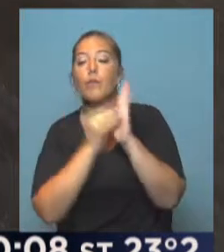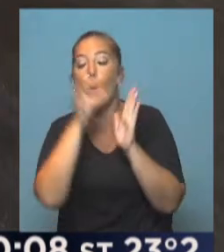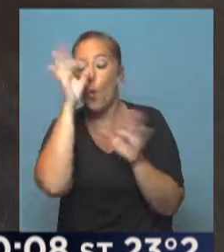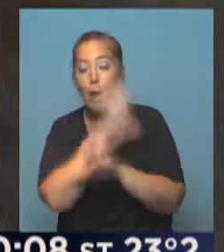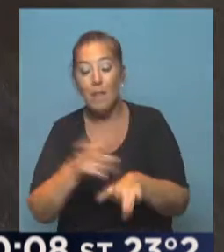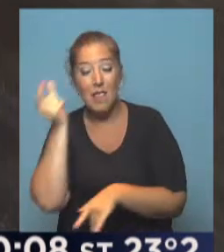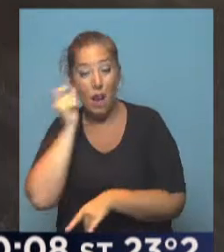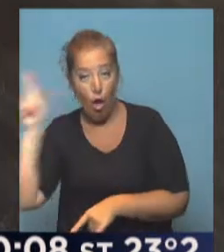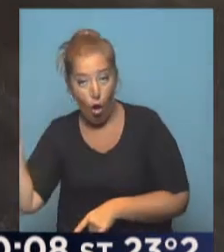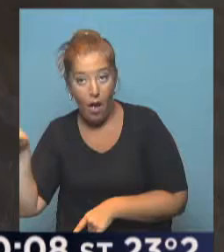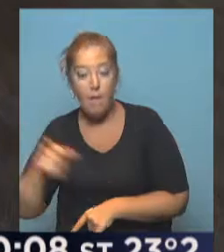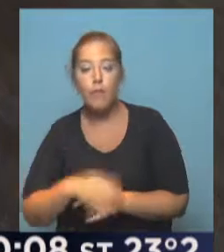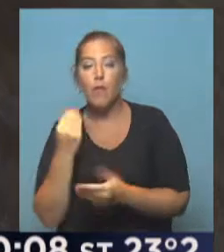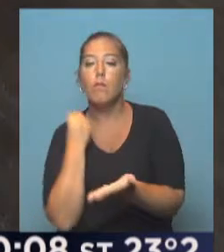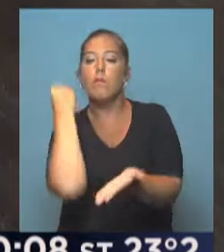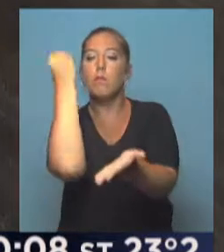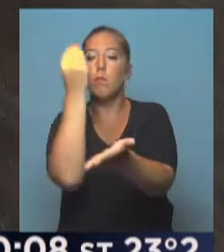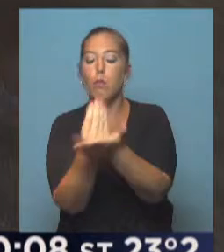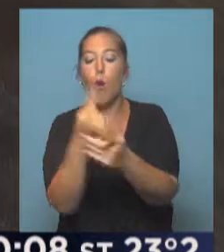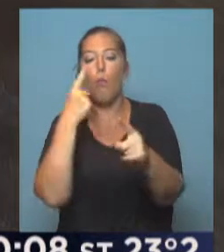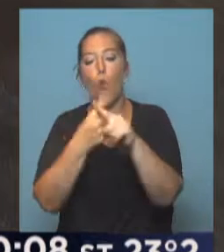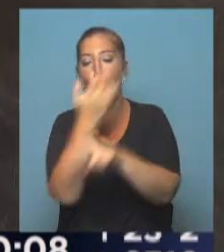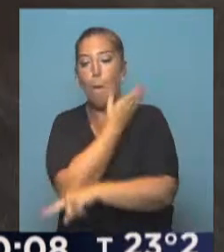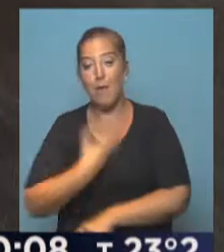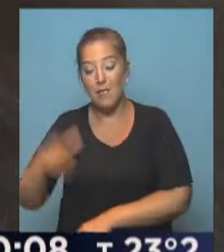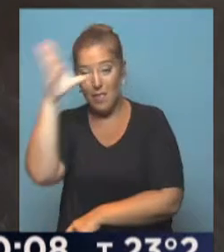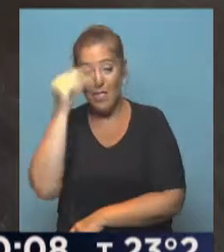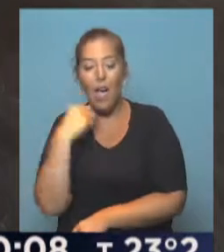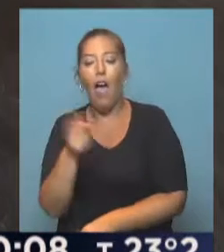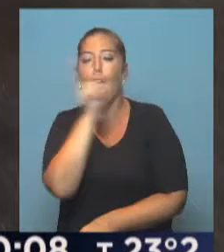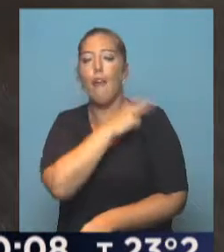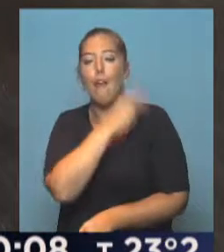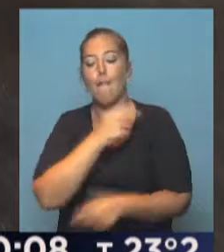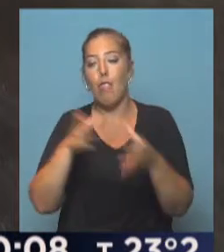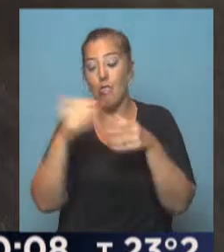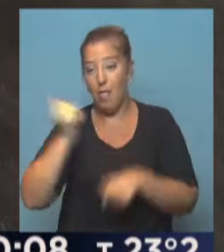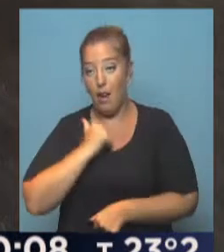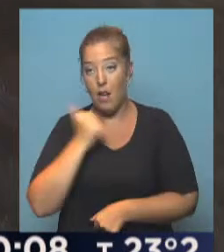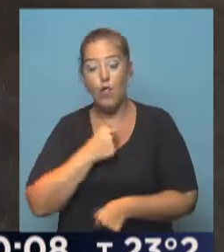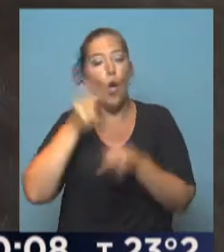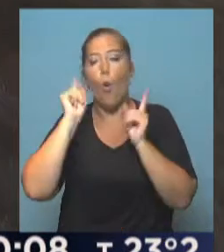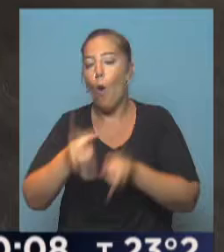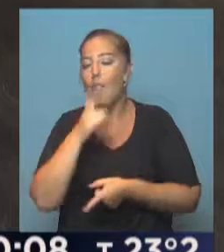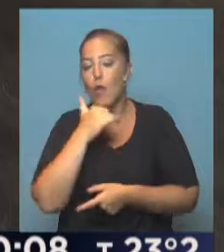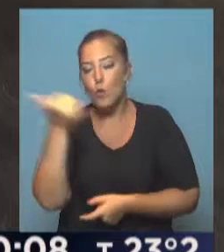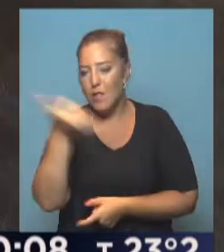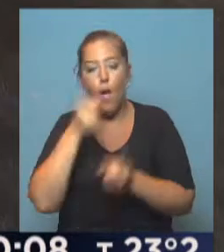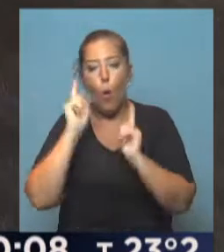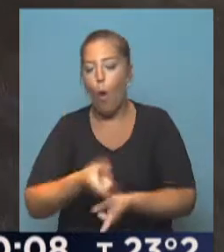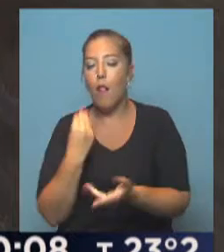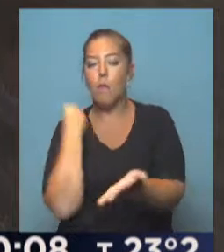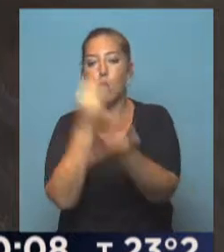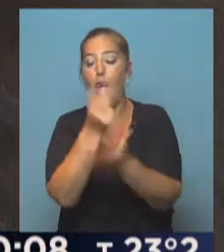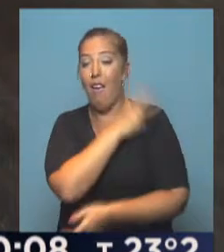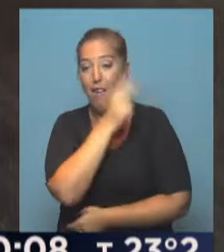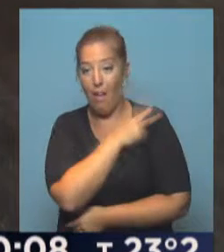La Rioja, fue ascendido por Cristina Kirchner a jefe del ejército a pesar de las numerosas impugnaciones que tuvo, incluso dentro